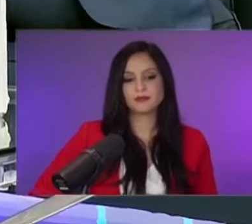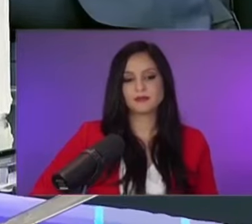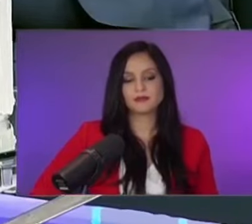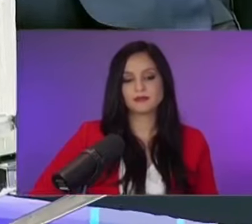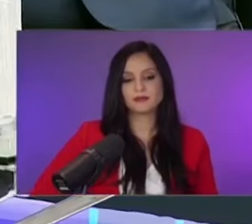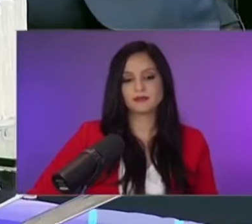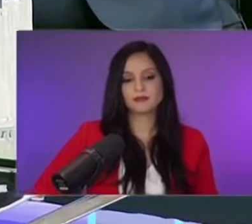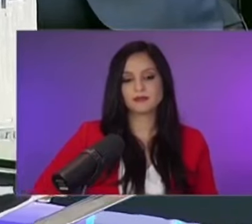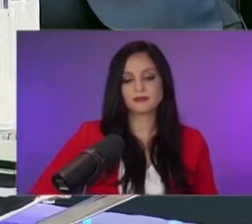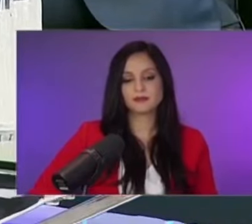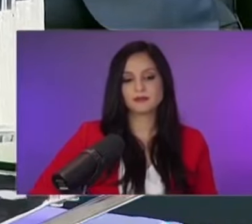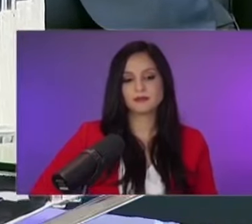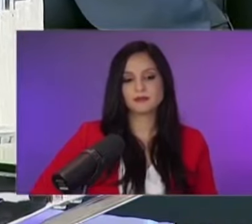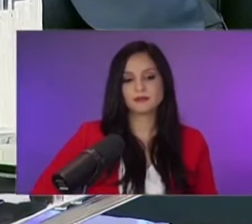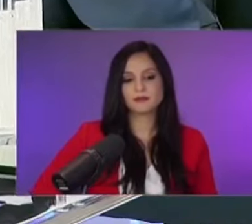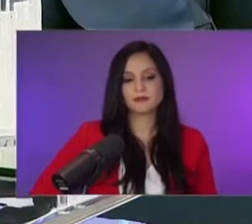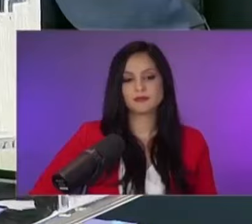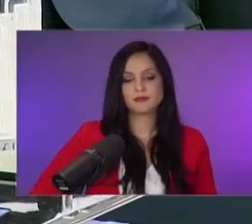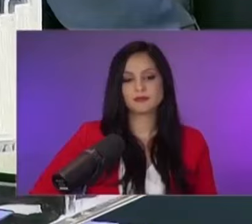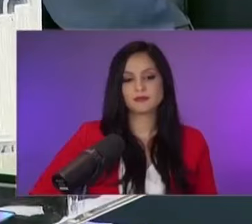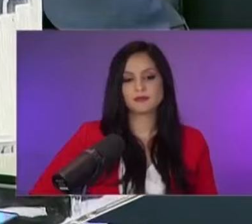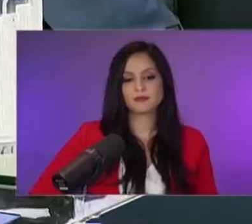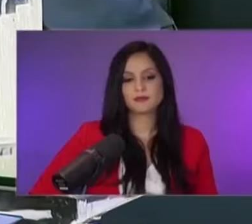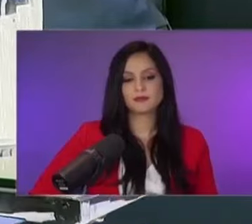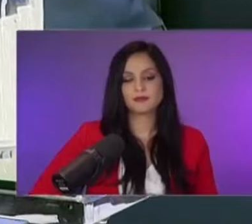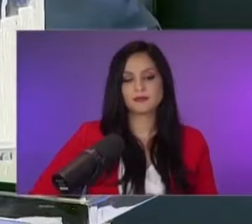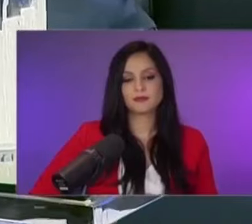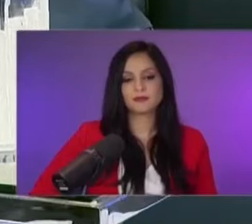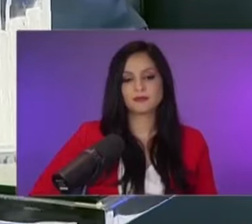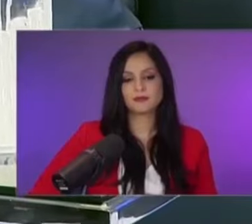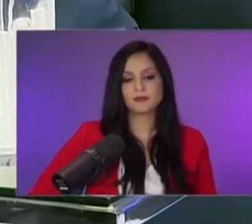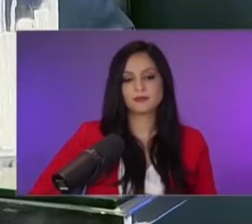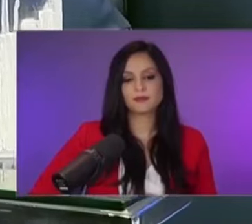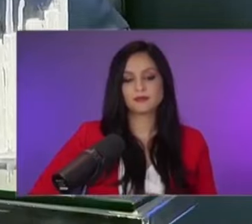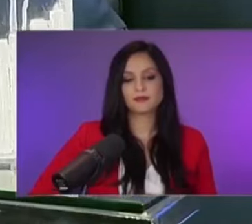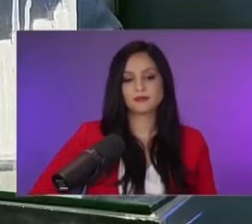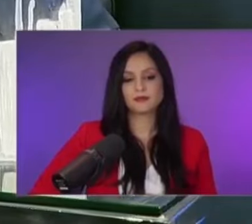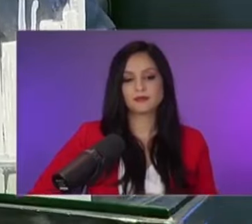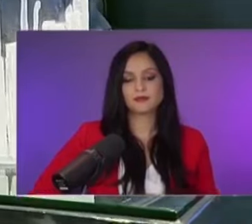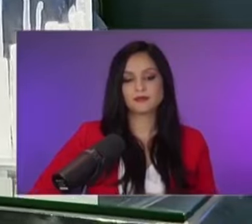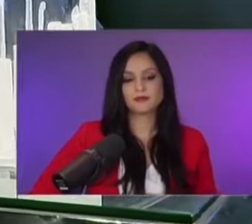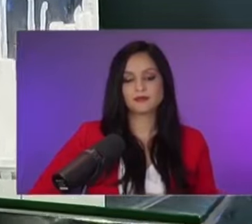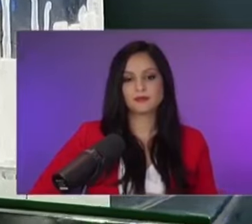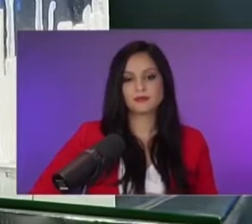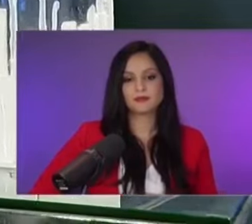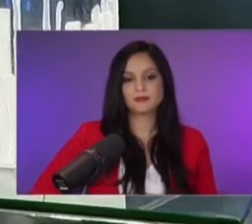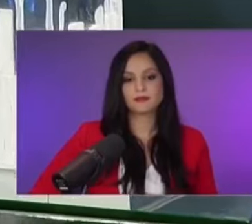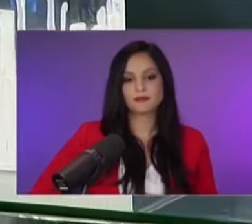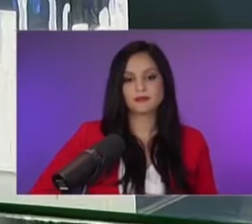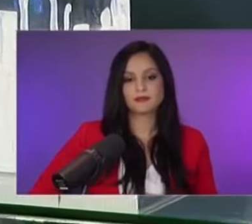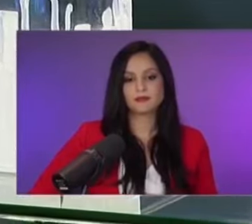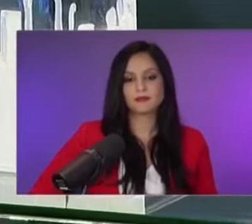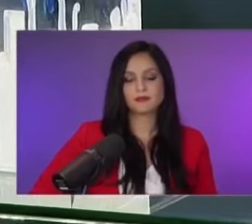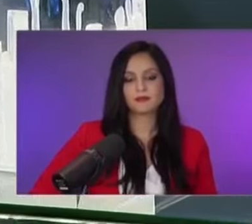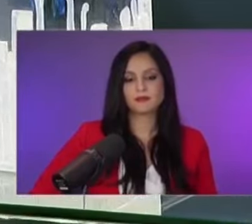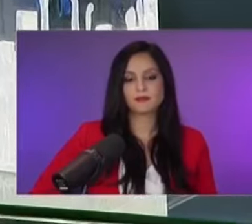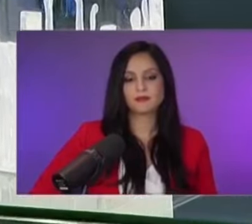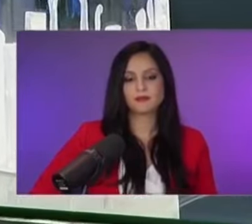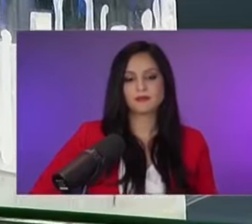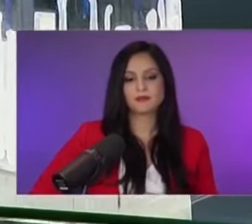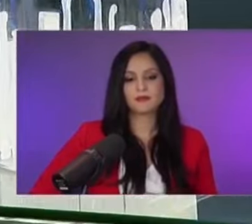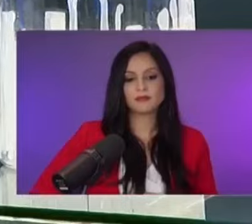desarrollándose los proceso de meteorización por tanto mucha de la información que tú tienes es de la capa